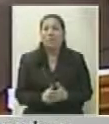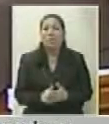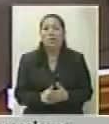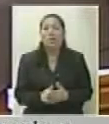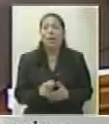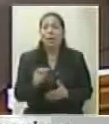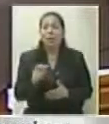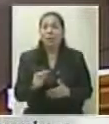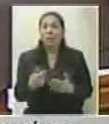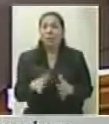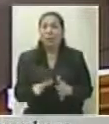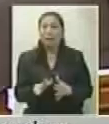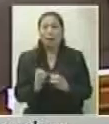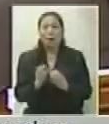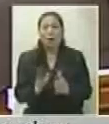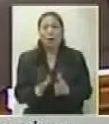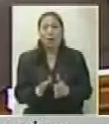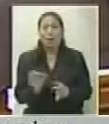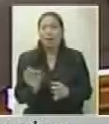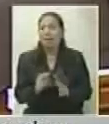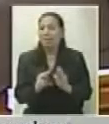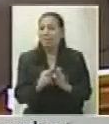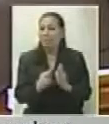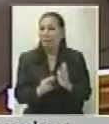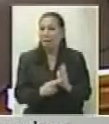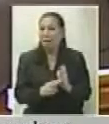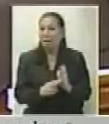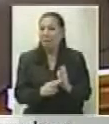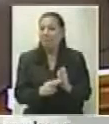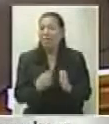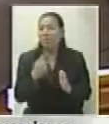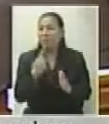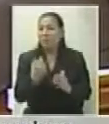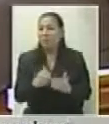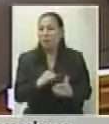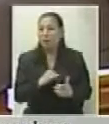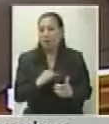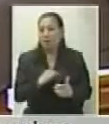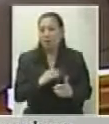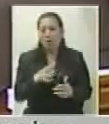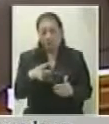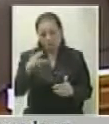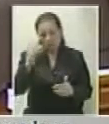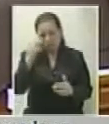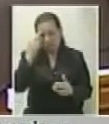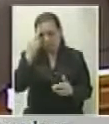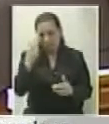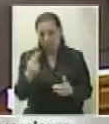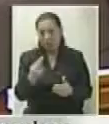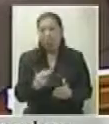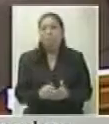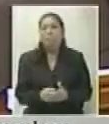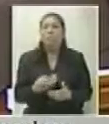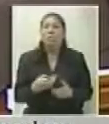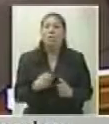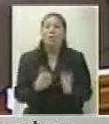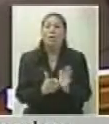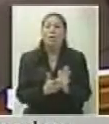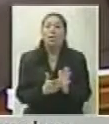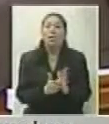a personas que ya fueron condenadas sin estas reglas. Eso es lo que me refiero yo. Hay que aprender a respetar el debido proceso